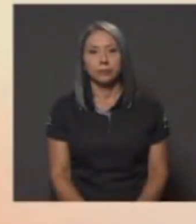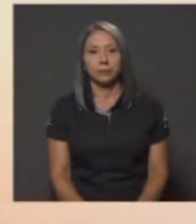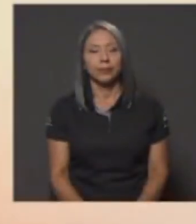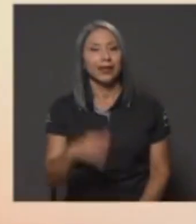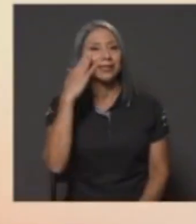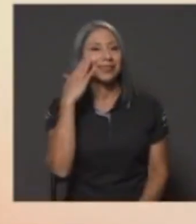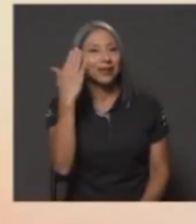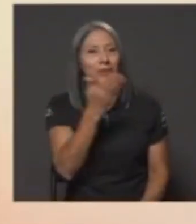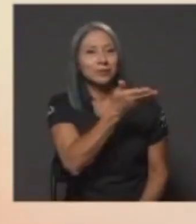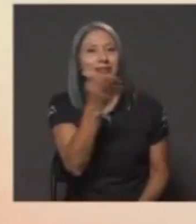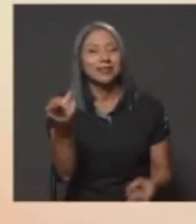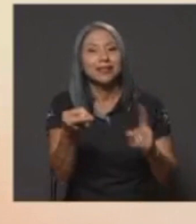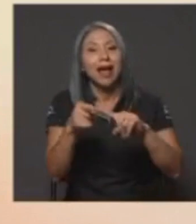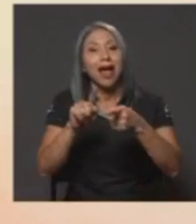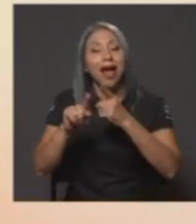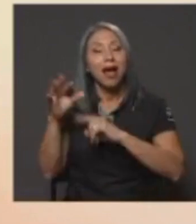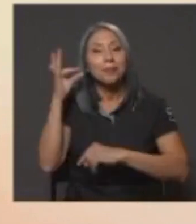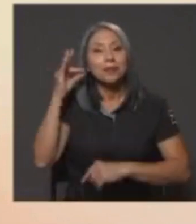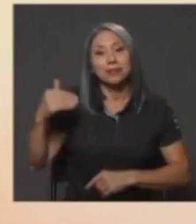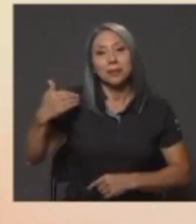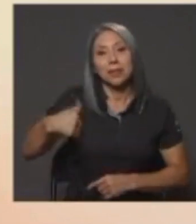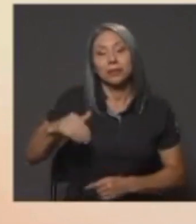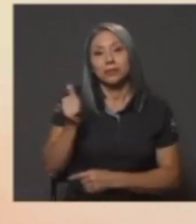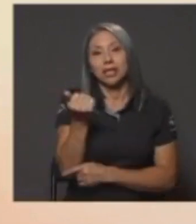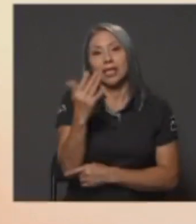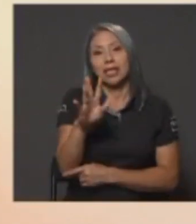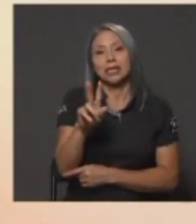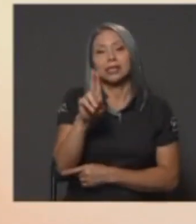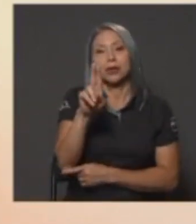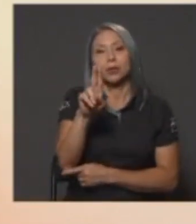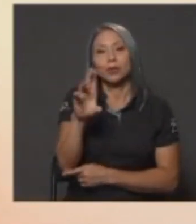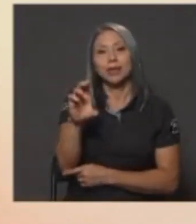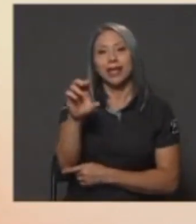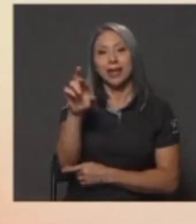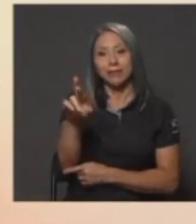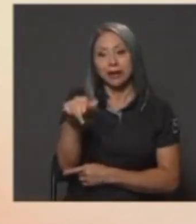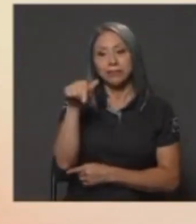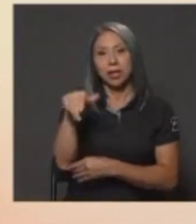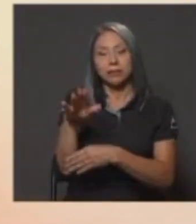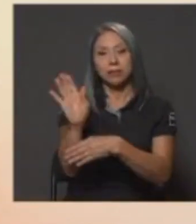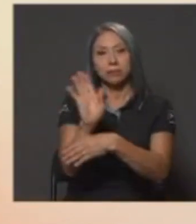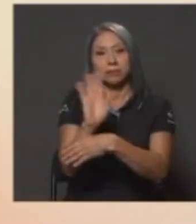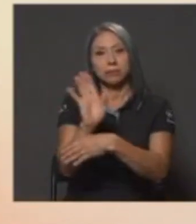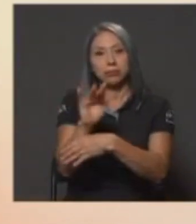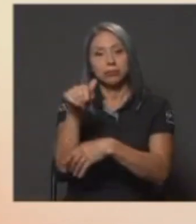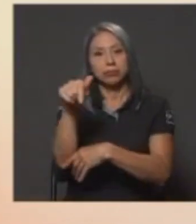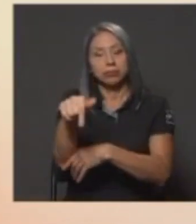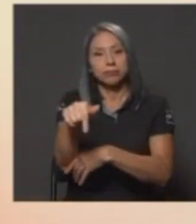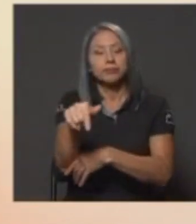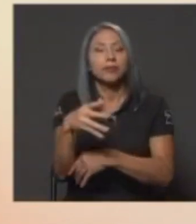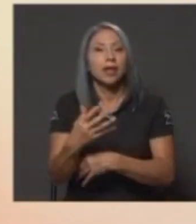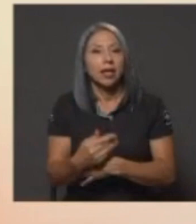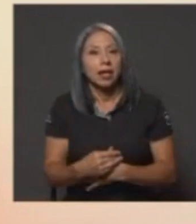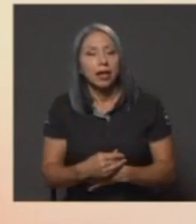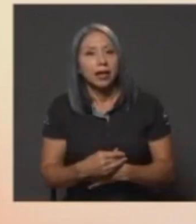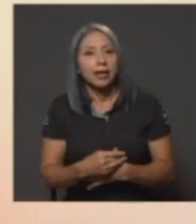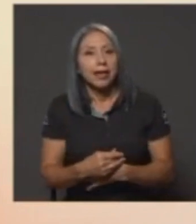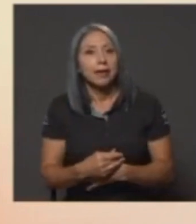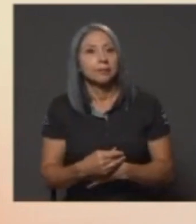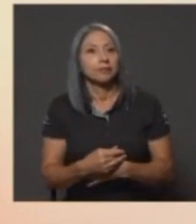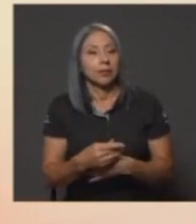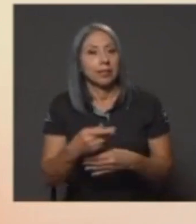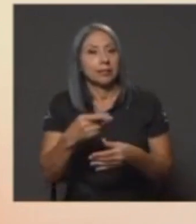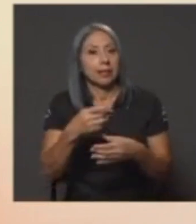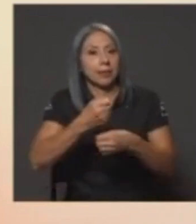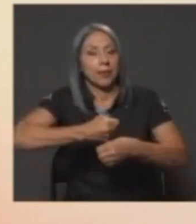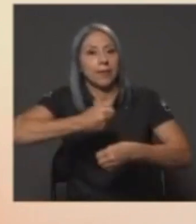Los saludamos, amigas y amigos de 15 UCR, este medio televisivo que se